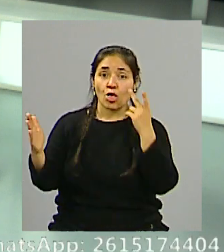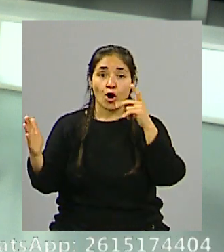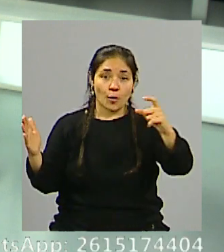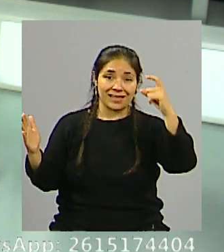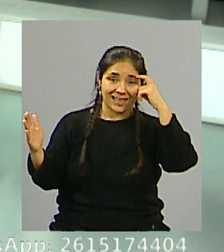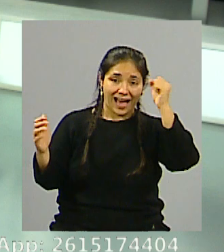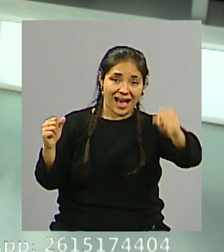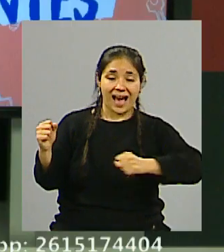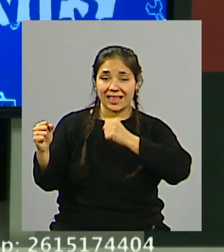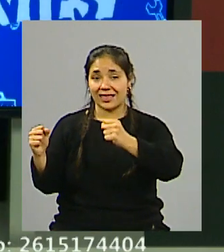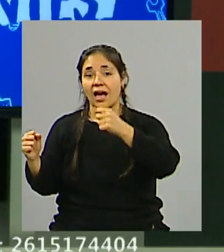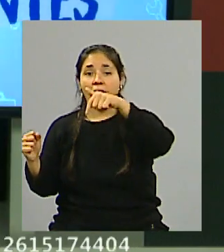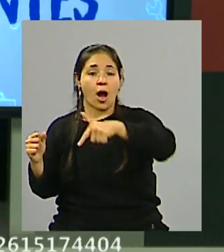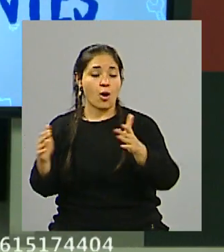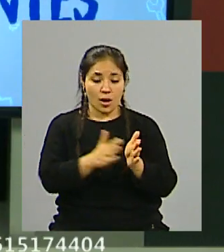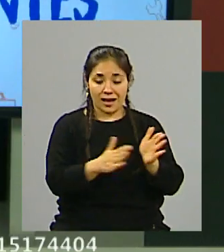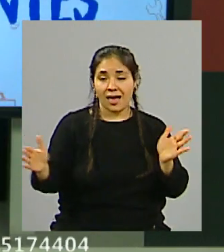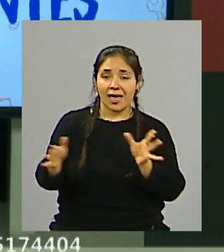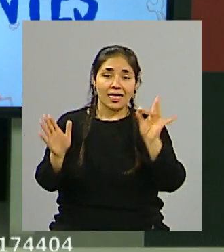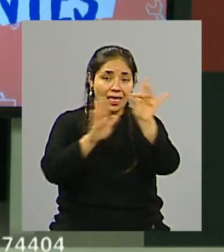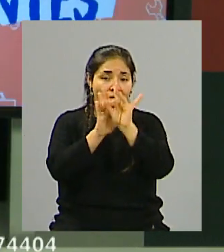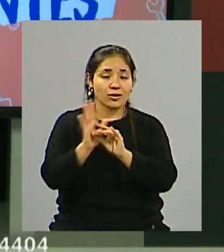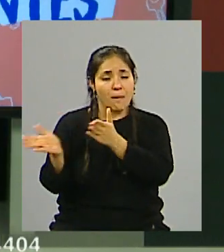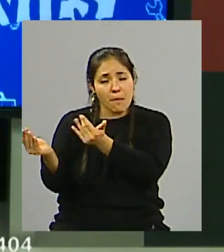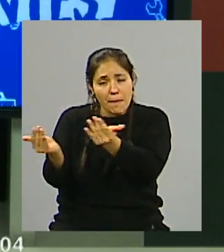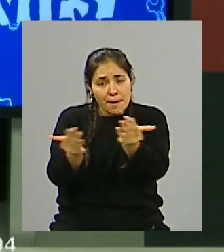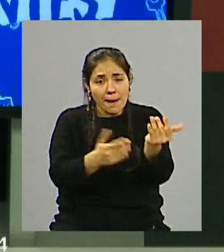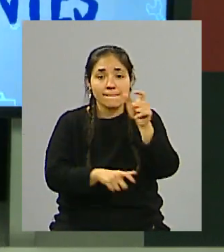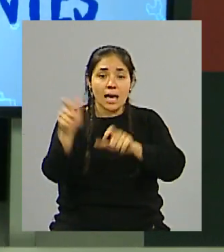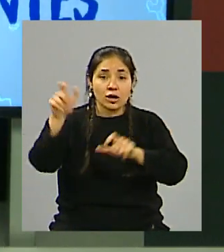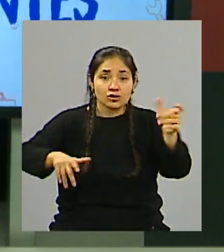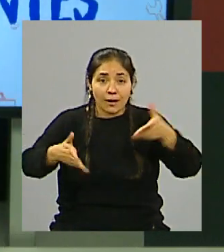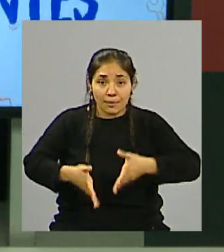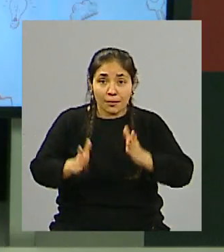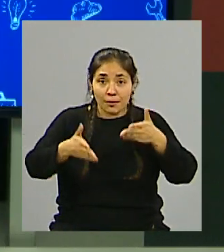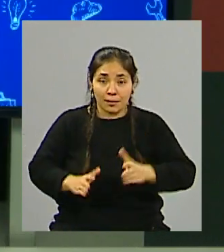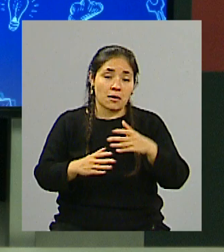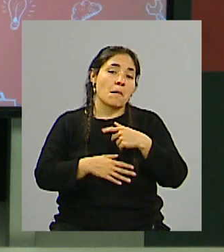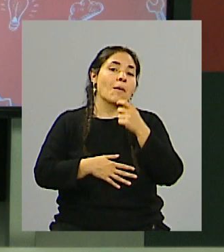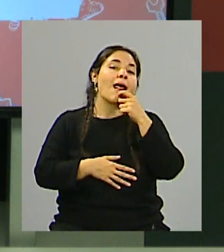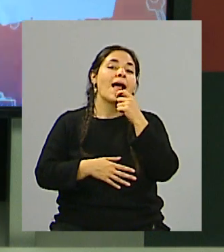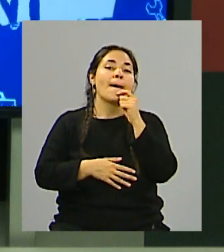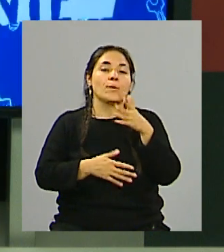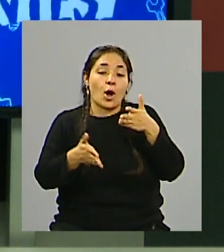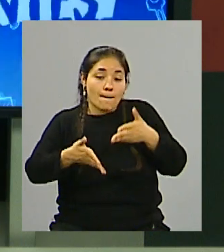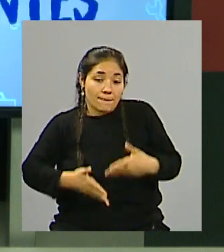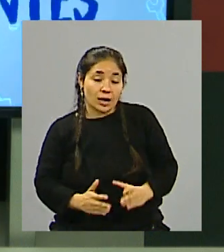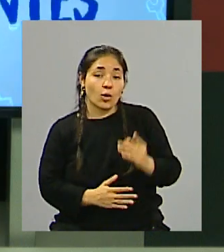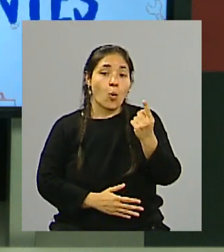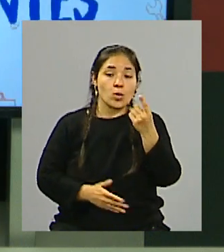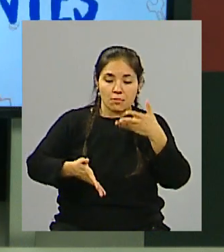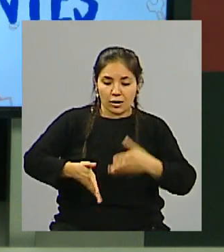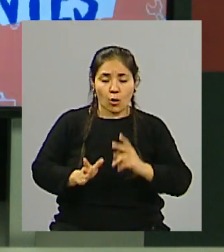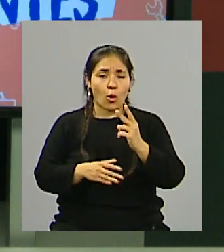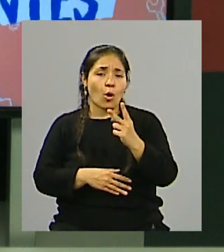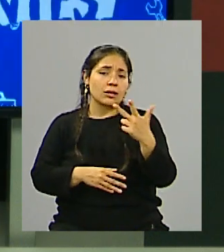ahora, y que cada persona que ha parido si ha parido más de una vez, puede registrar la experiencia de los partos